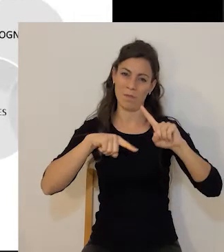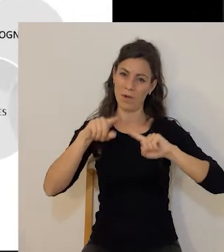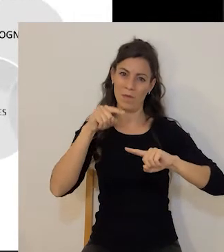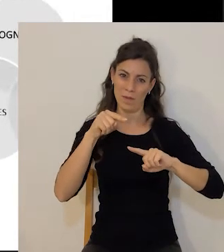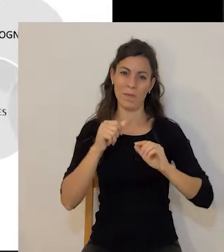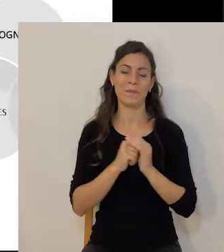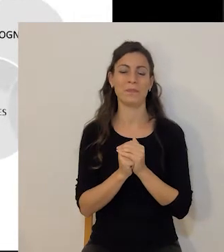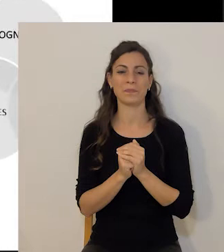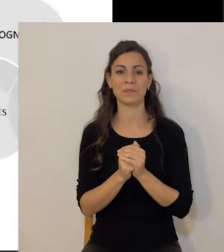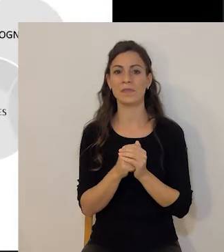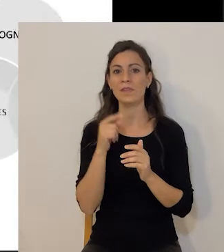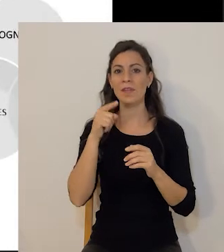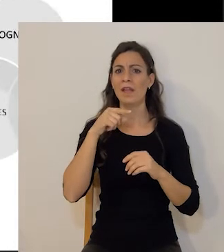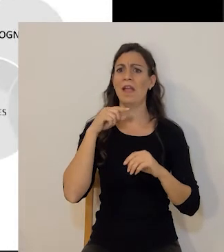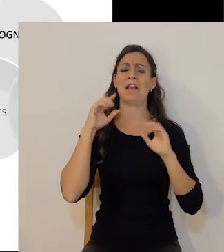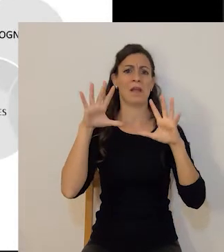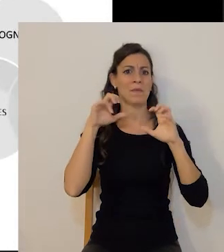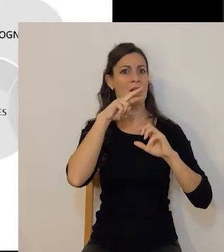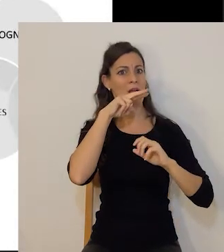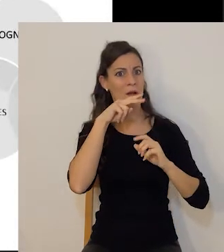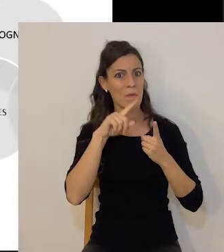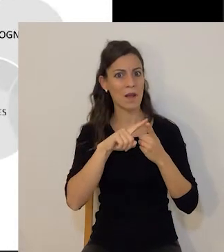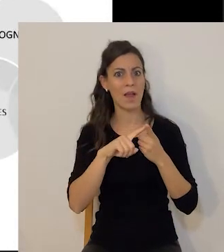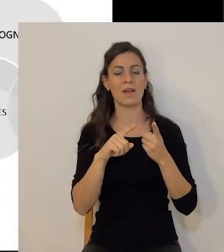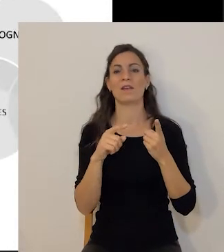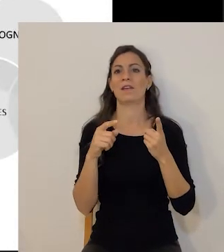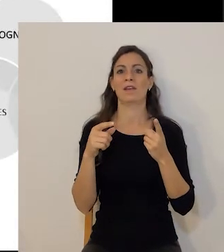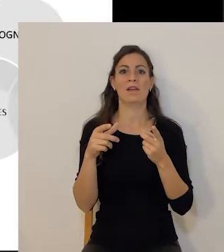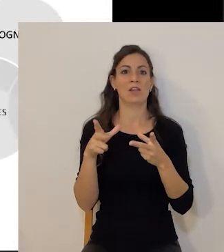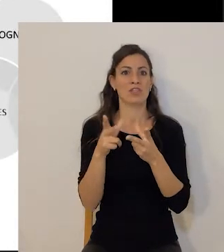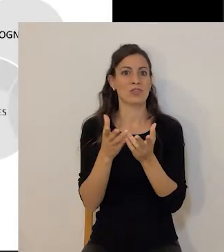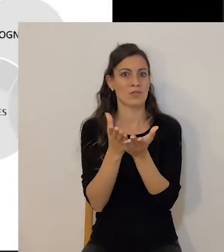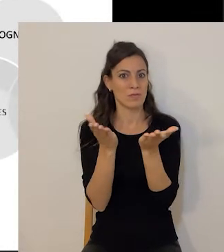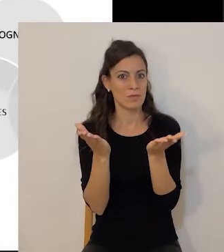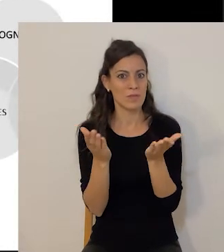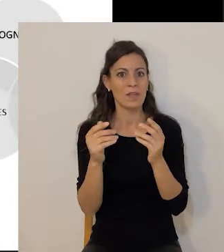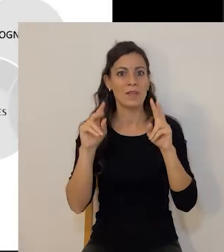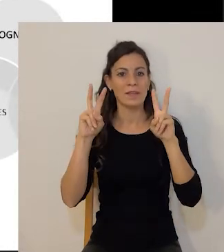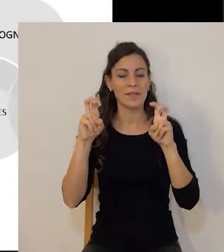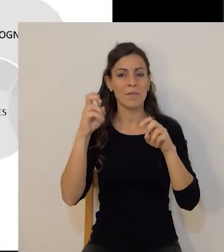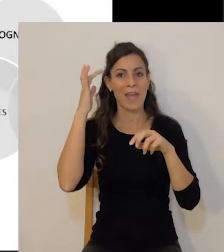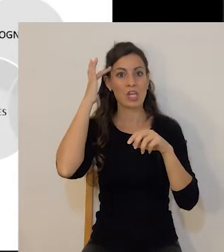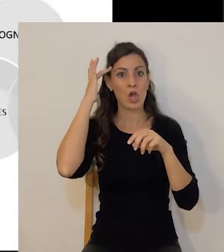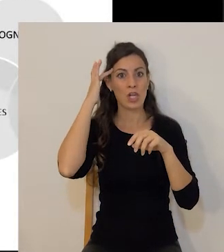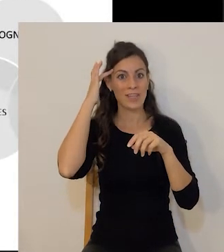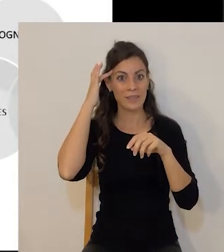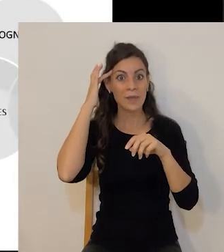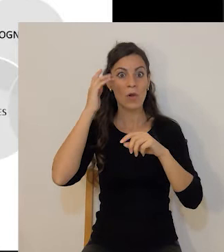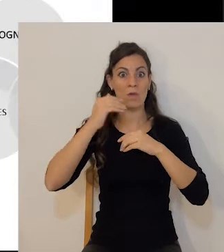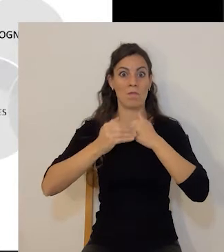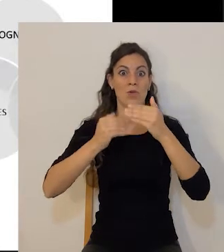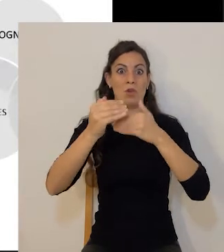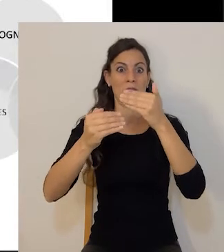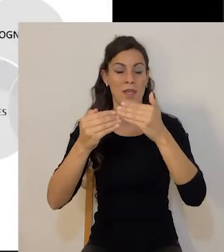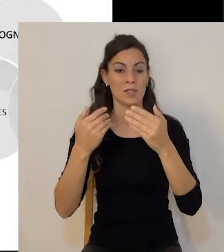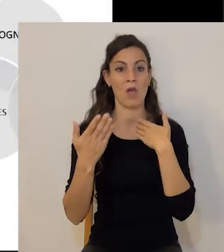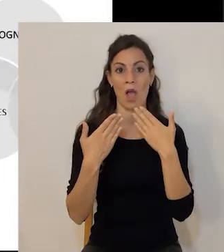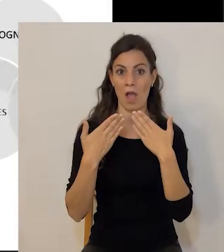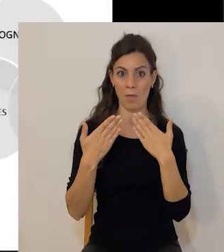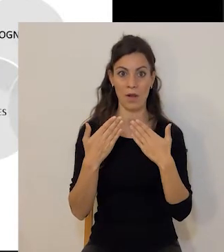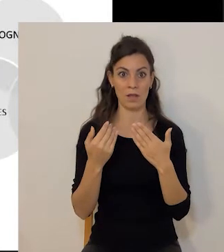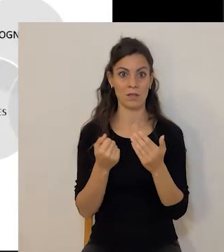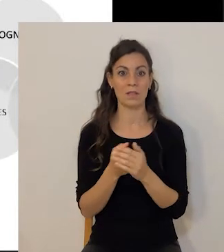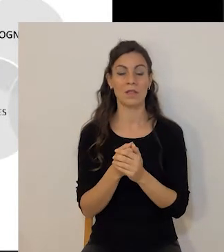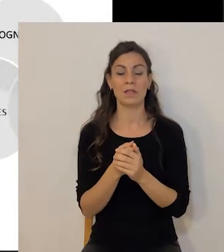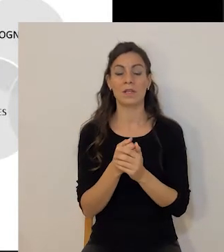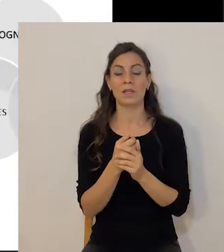hablando del juego, a hablar, a comerciar. Está hablando de aspectos cognitivos, procesos cognitivos.